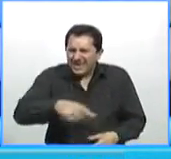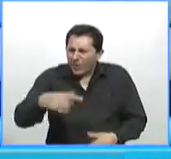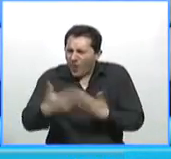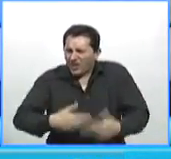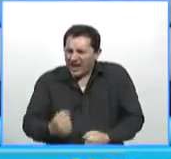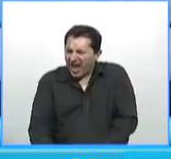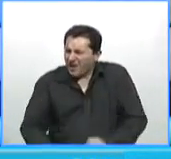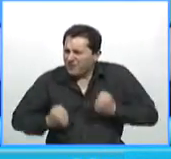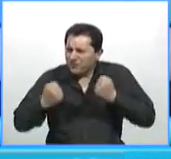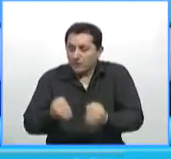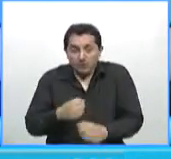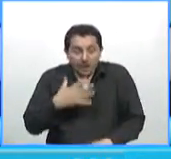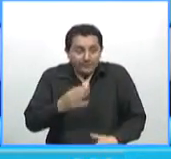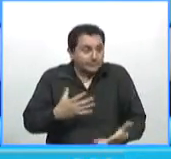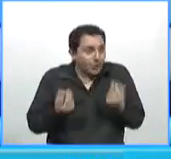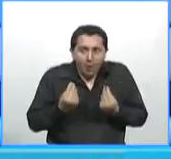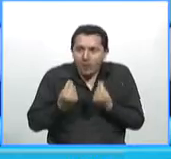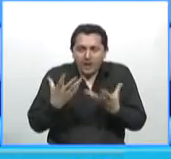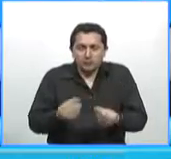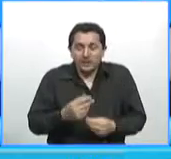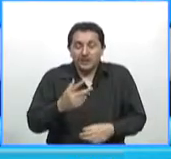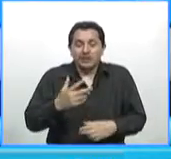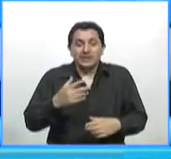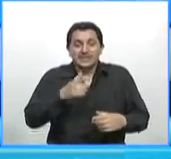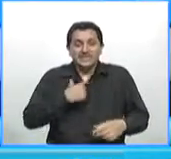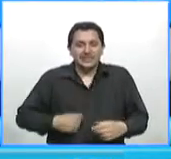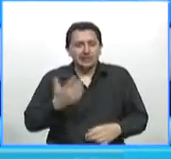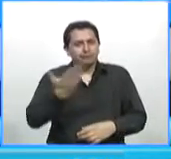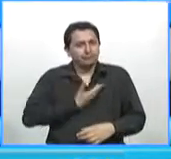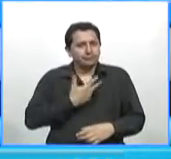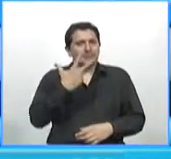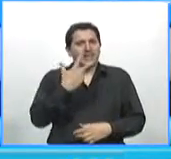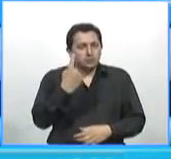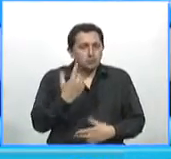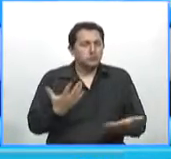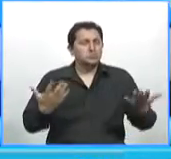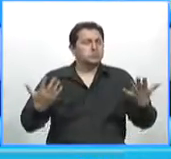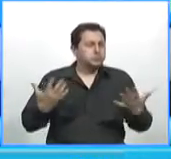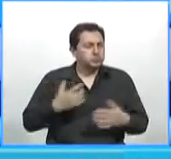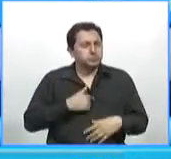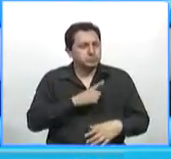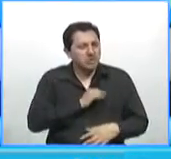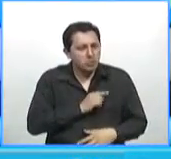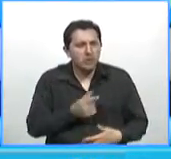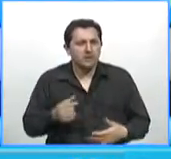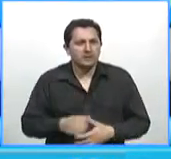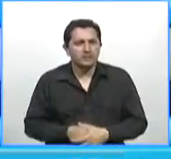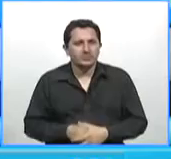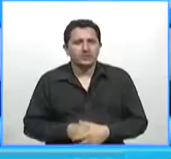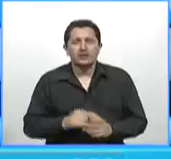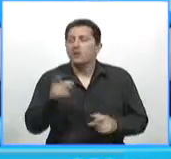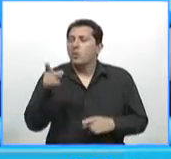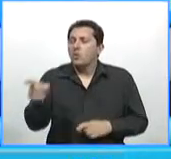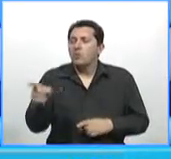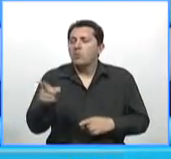dado impotencia, realmente. Claro. Perder 3-1 con China me quebró. Recién te consultábamos y te decíamos qué pensaban tus compañeras de voz por